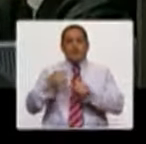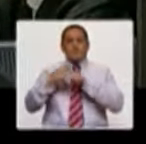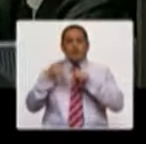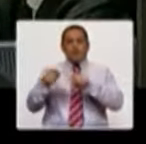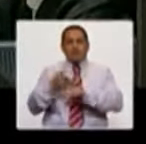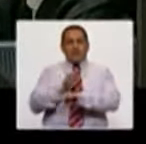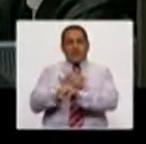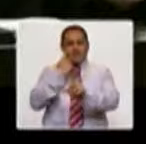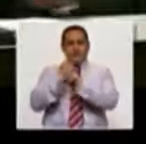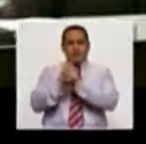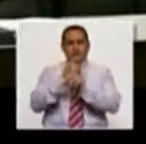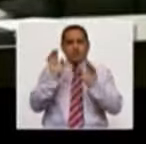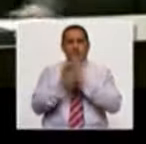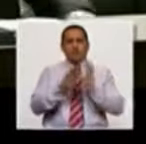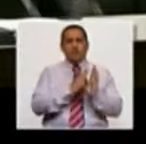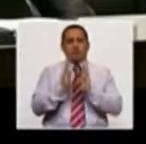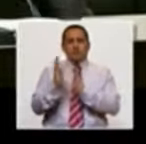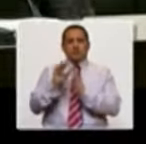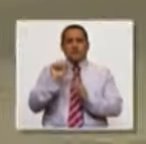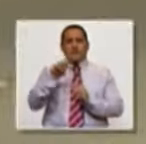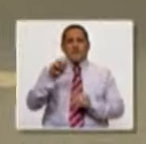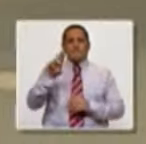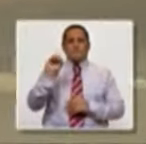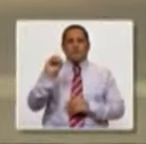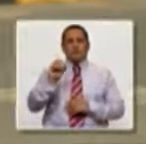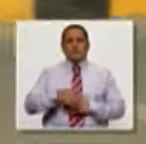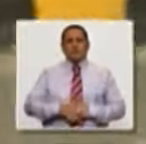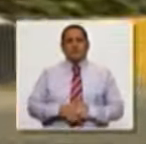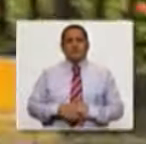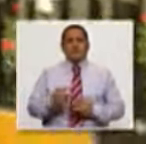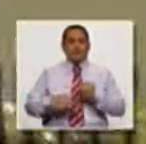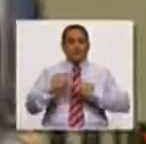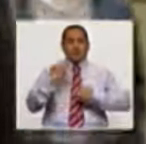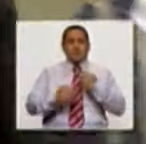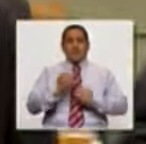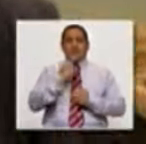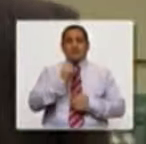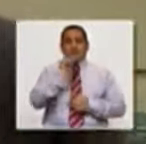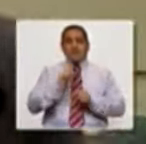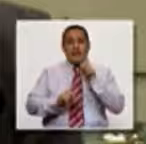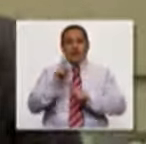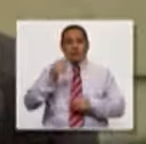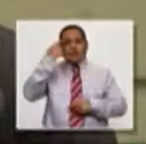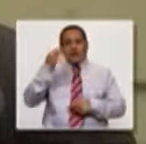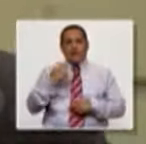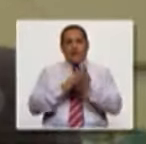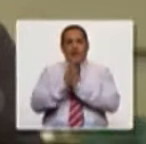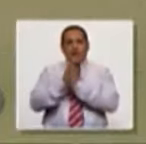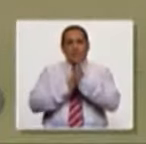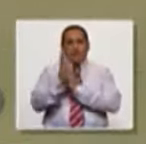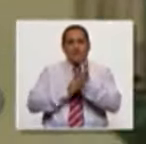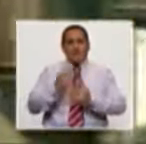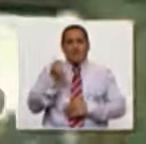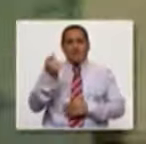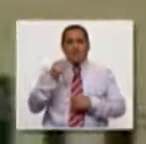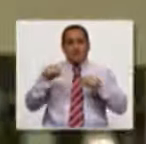apoyan directamente en procesos de amparo. El problema es que no faltan quienes, pretendiendo aprovechar la celeridad